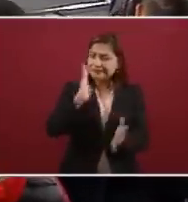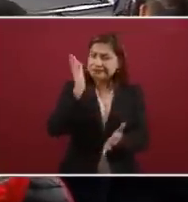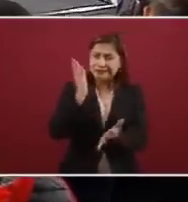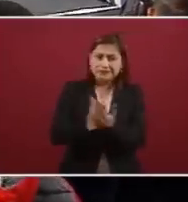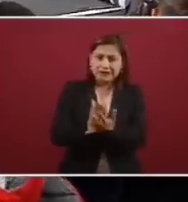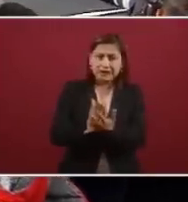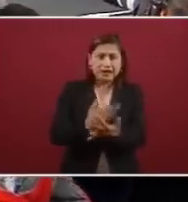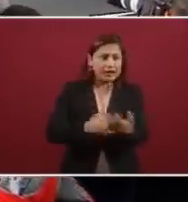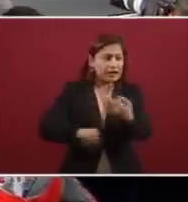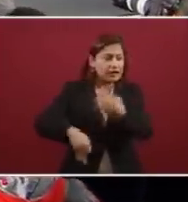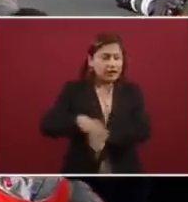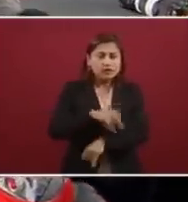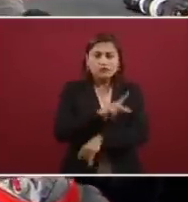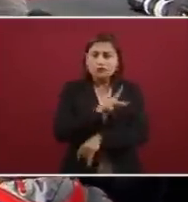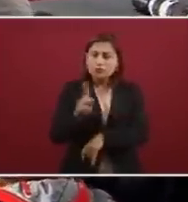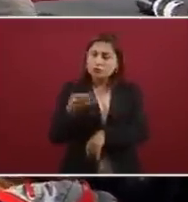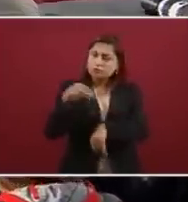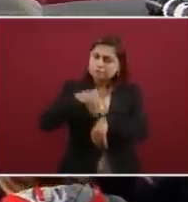bien